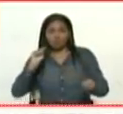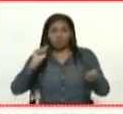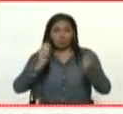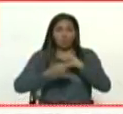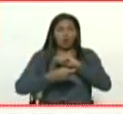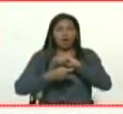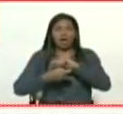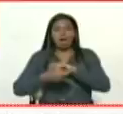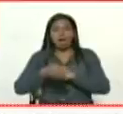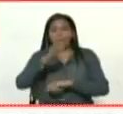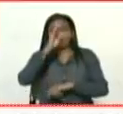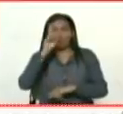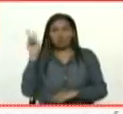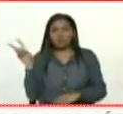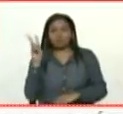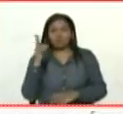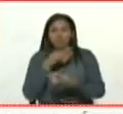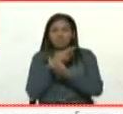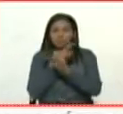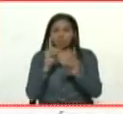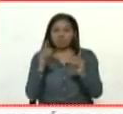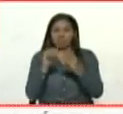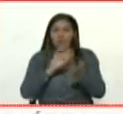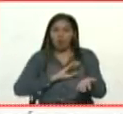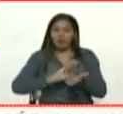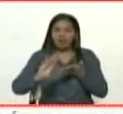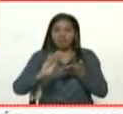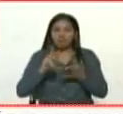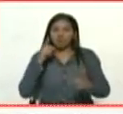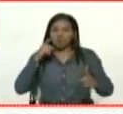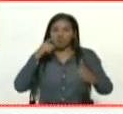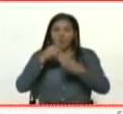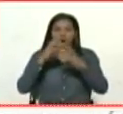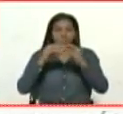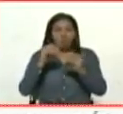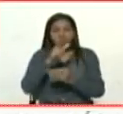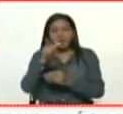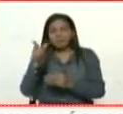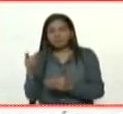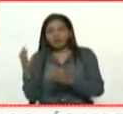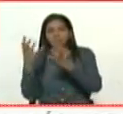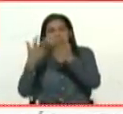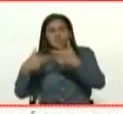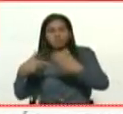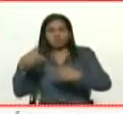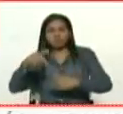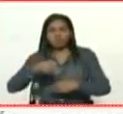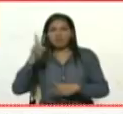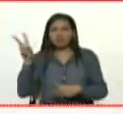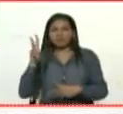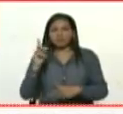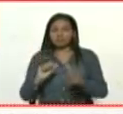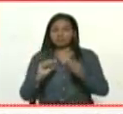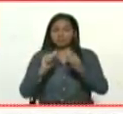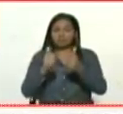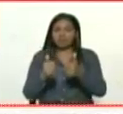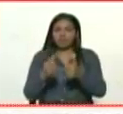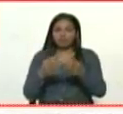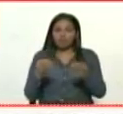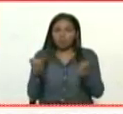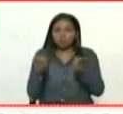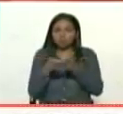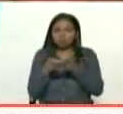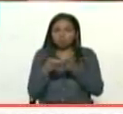de Venezuela para democratizar el crédito directo a todos los productores del país, fundamentalmente a los